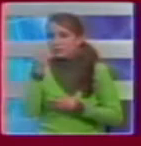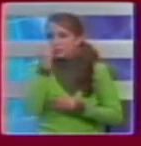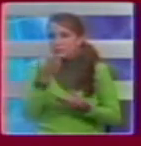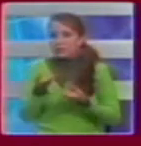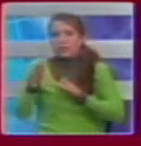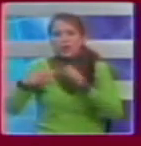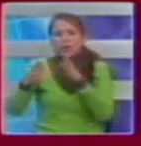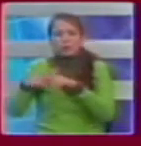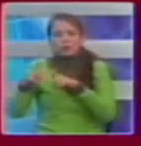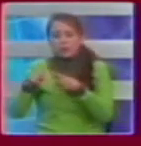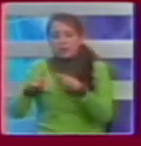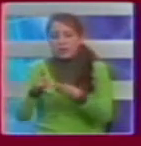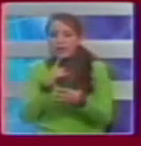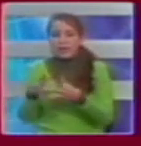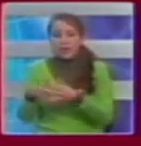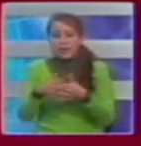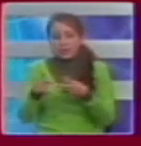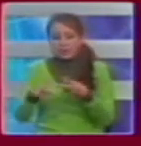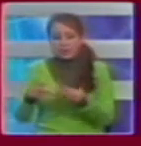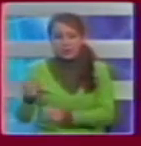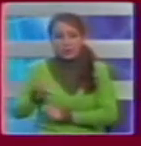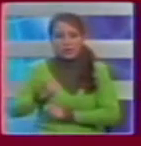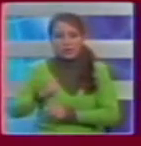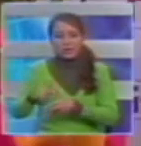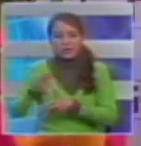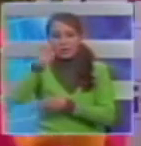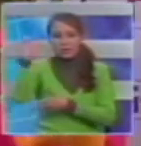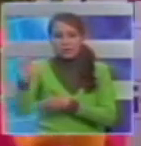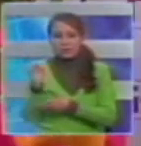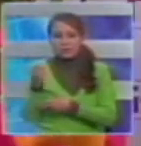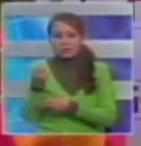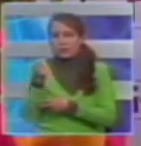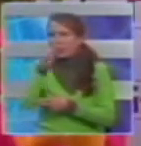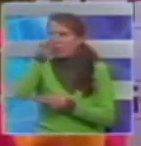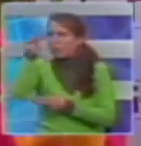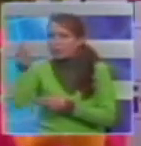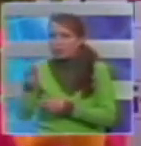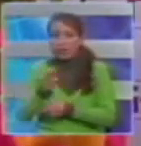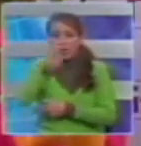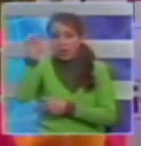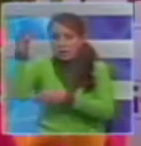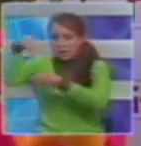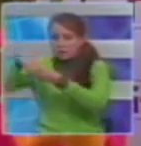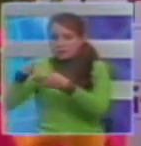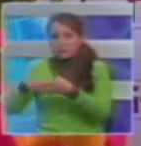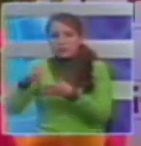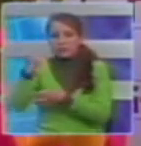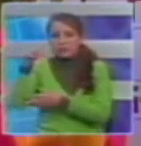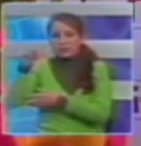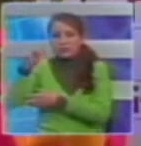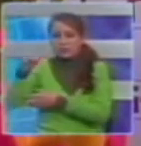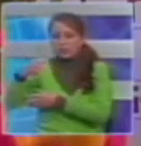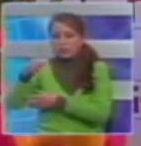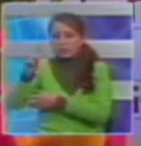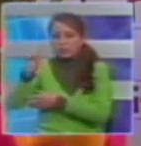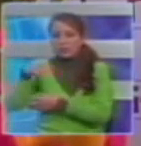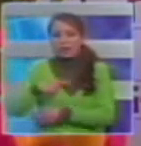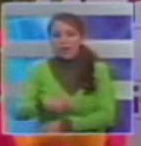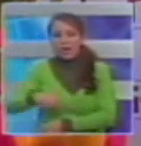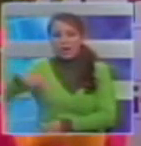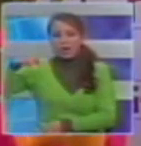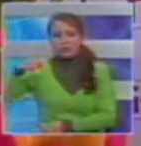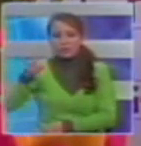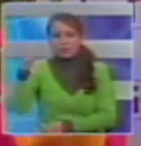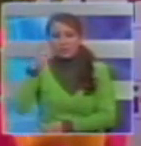exportamos bastante. Estados Unidos, Canadá, Europa, casi cada país de Europa. Singapur, Japón, Tailandia,